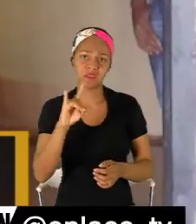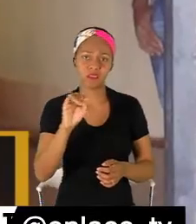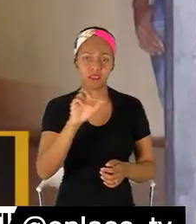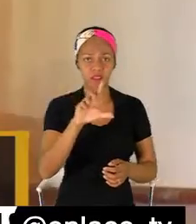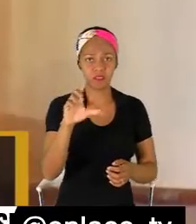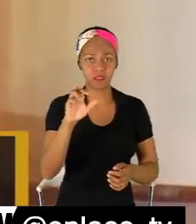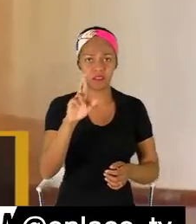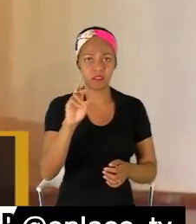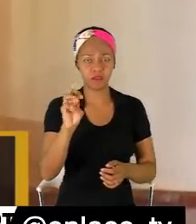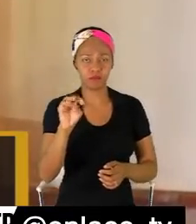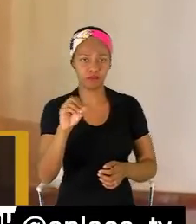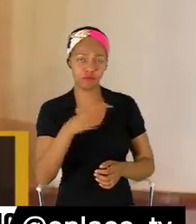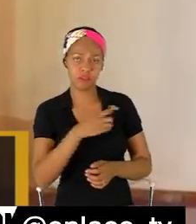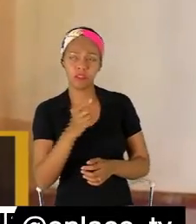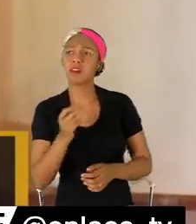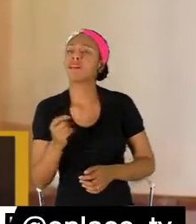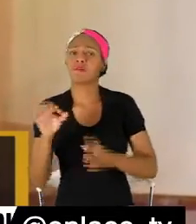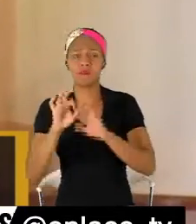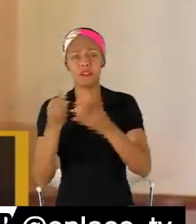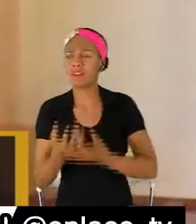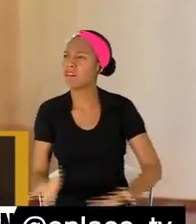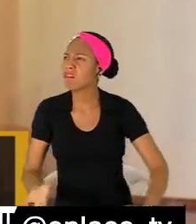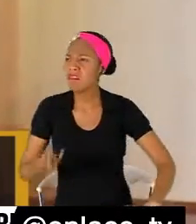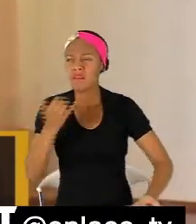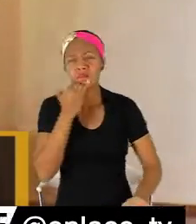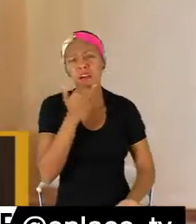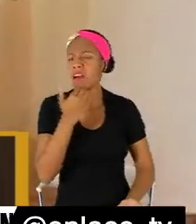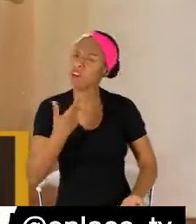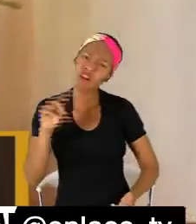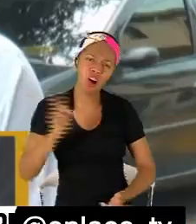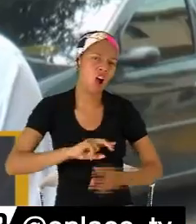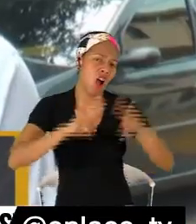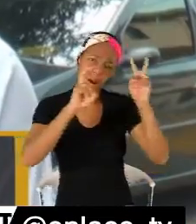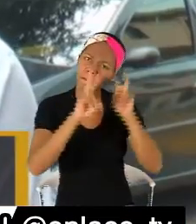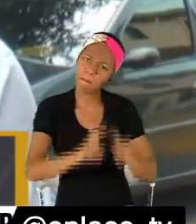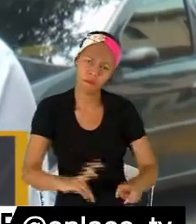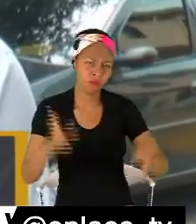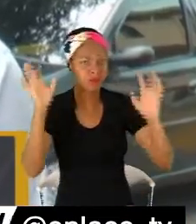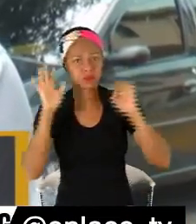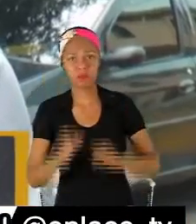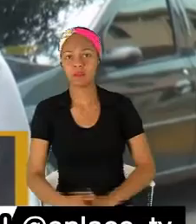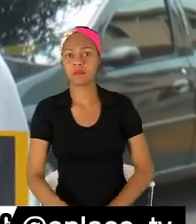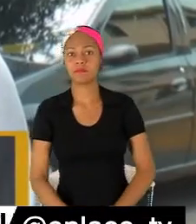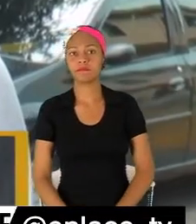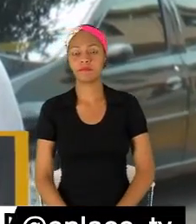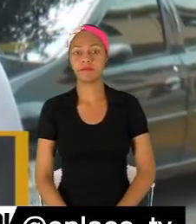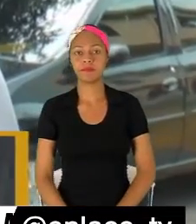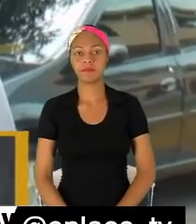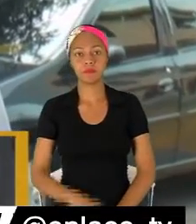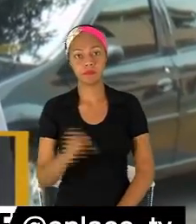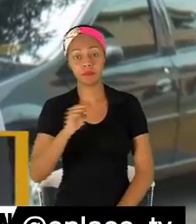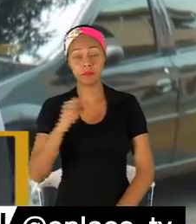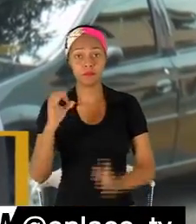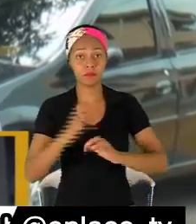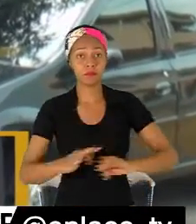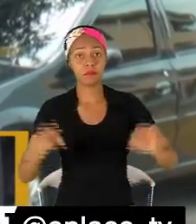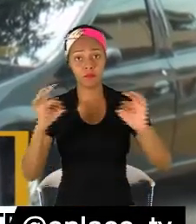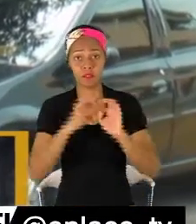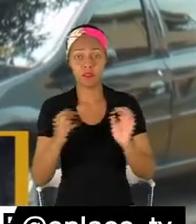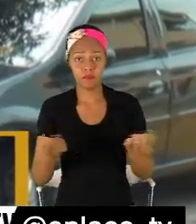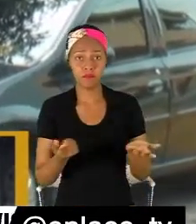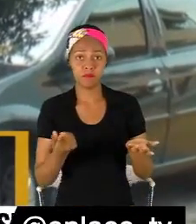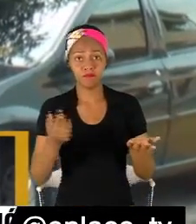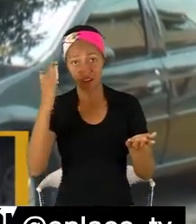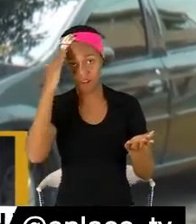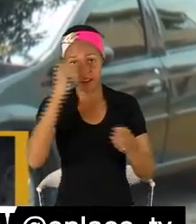de edad. Sus familiares piden que el accidente sea investigado. Es importante establecer que la ley colombiana es específica